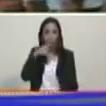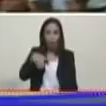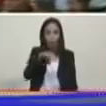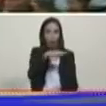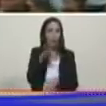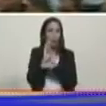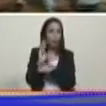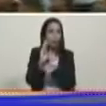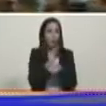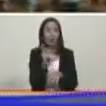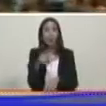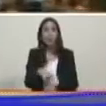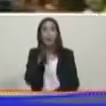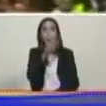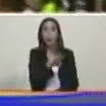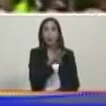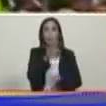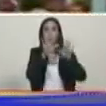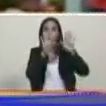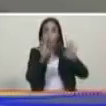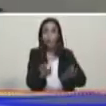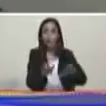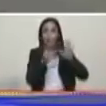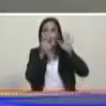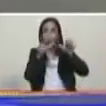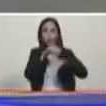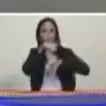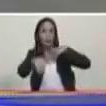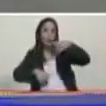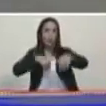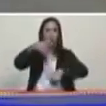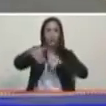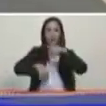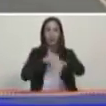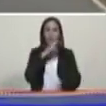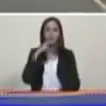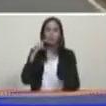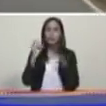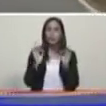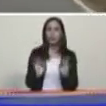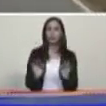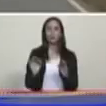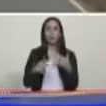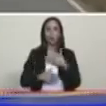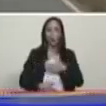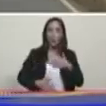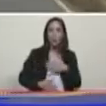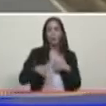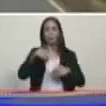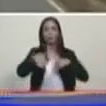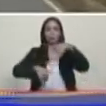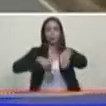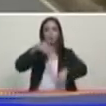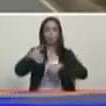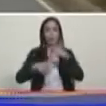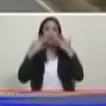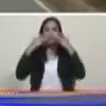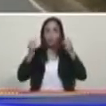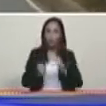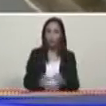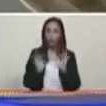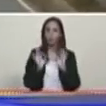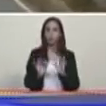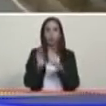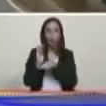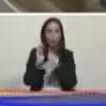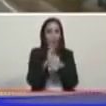Tenemos 498 playas aptas para brindarle la seguridad y la